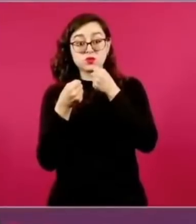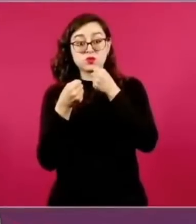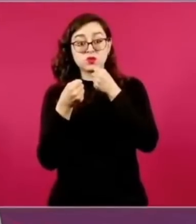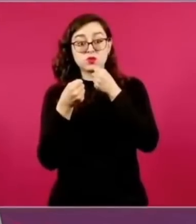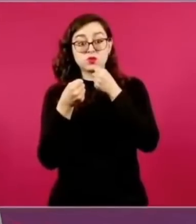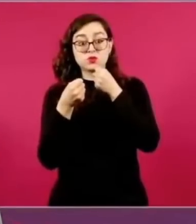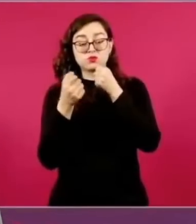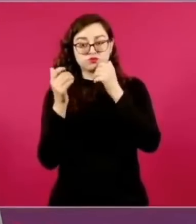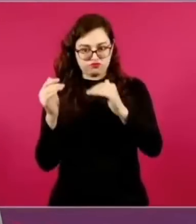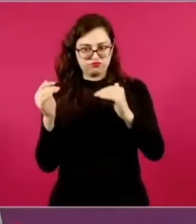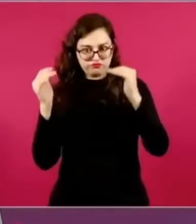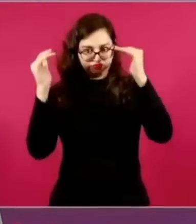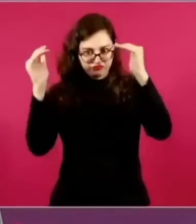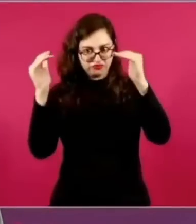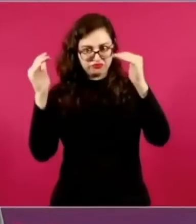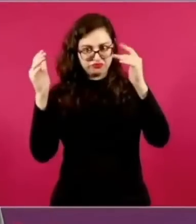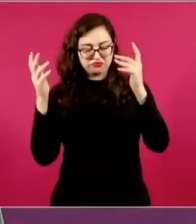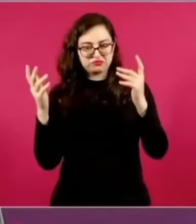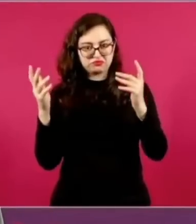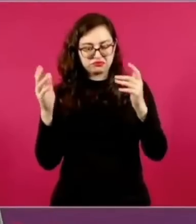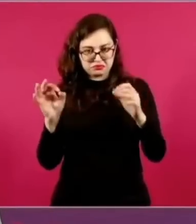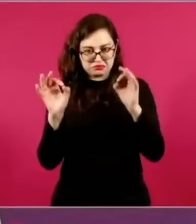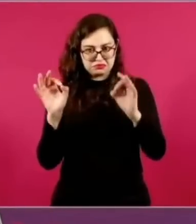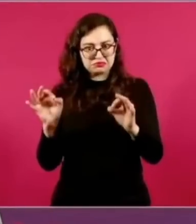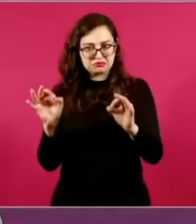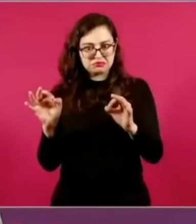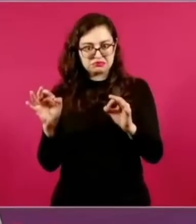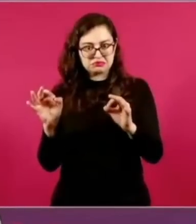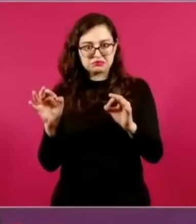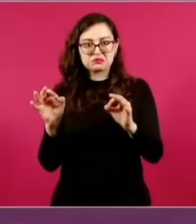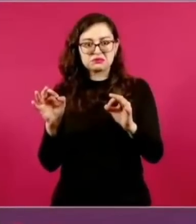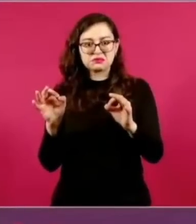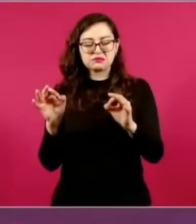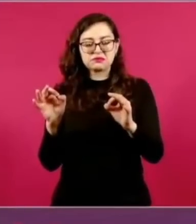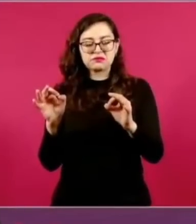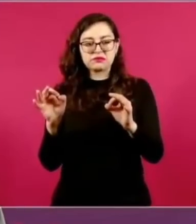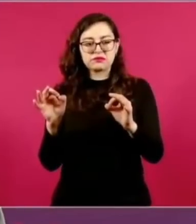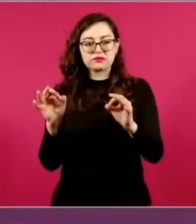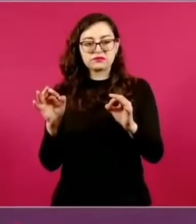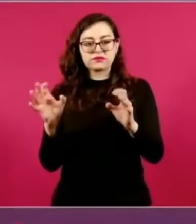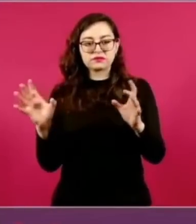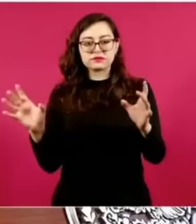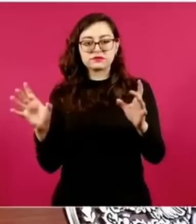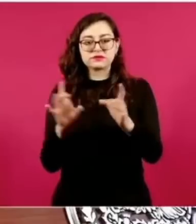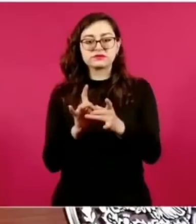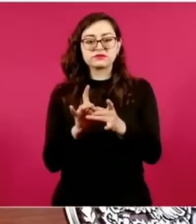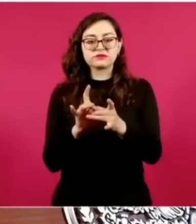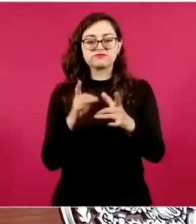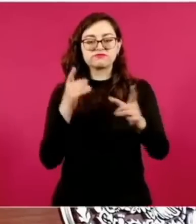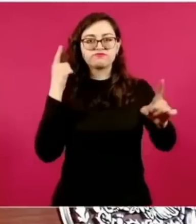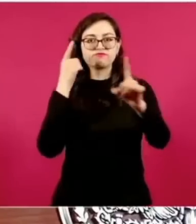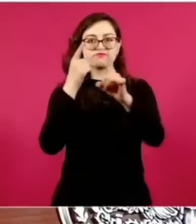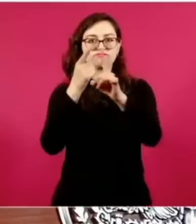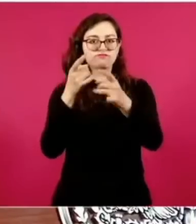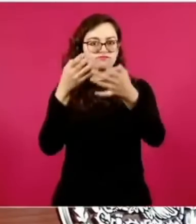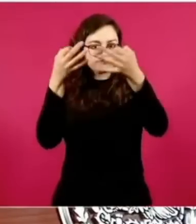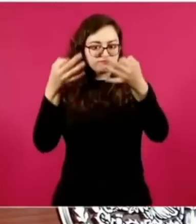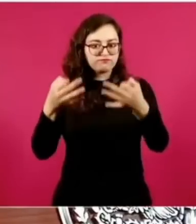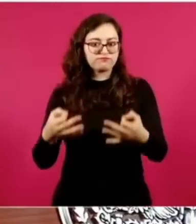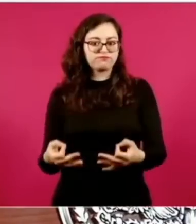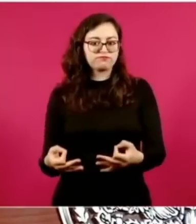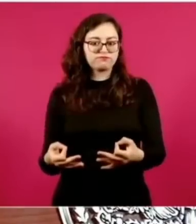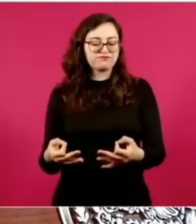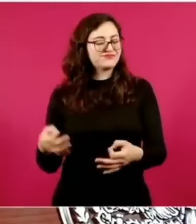periodismo de avanzada, siempre está vinculado a una causa,